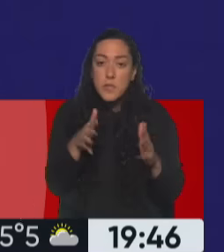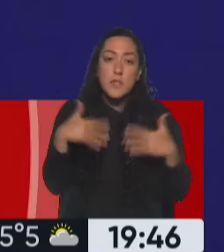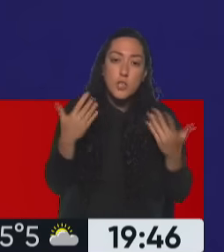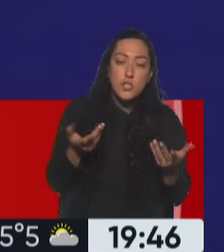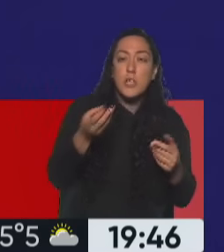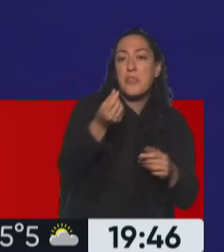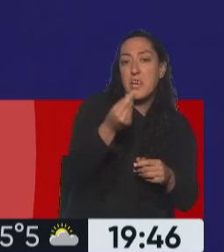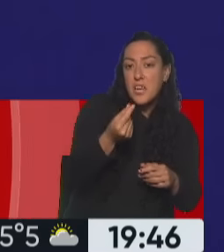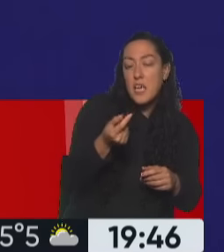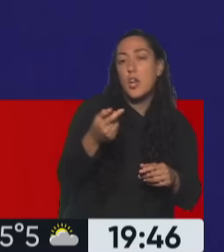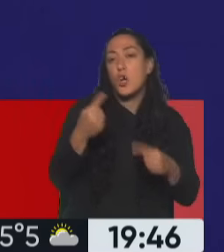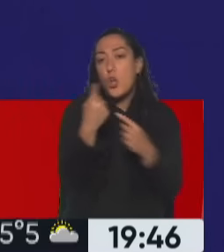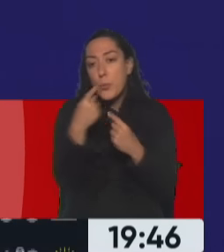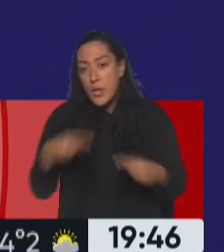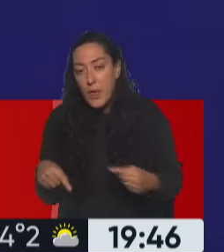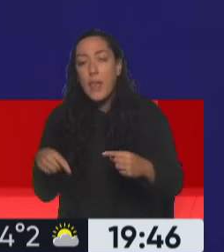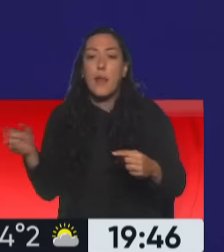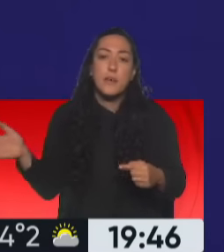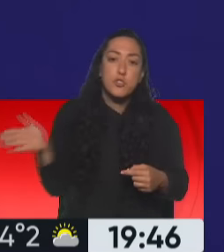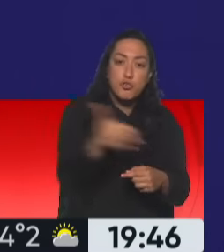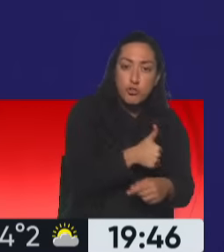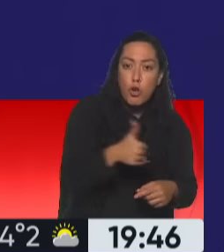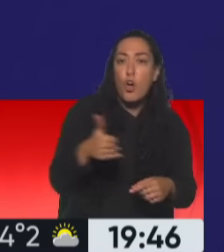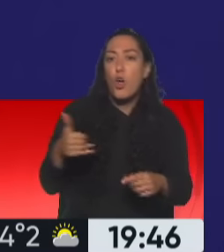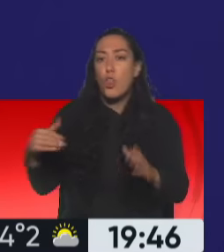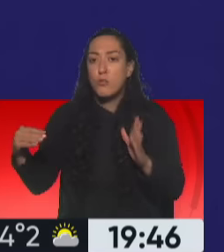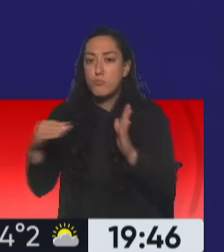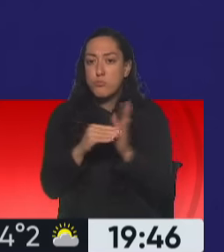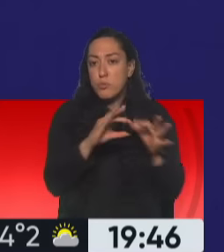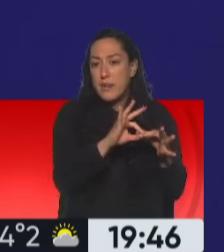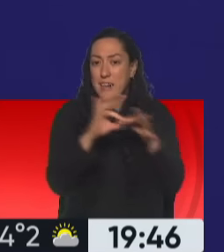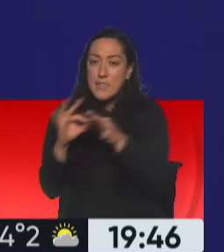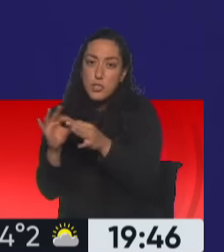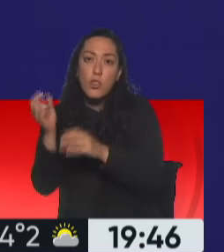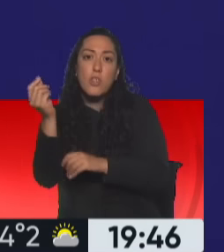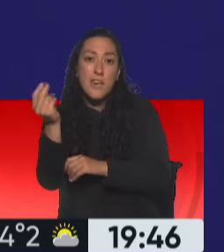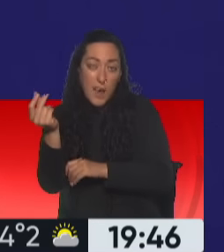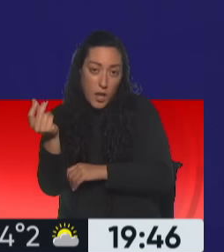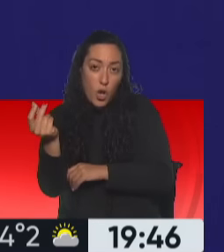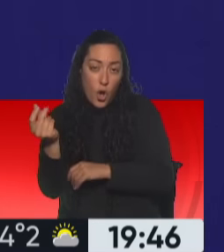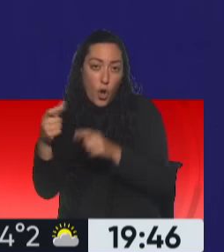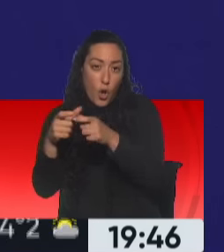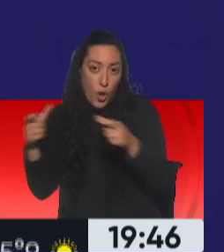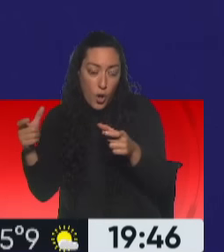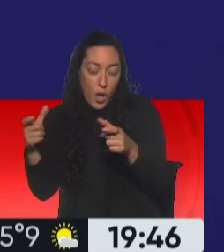entonces todos los bienes quedan expresados en relación al dinero,